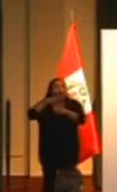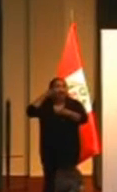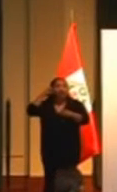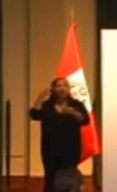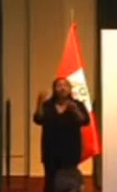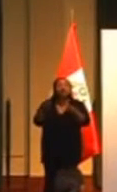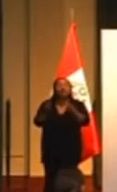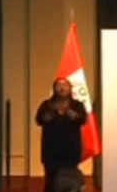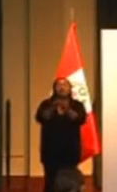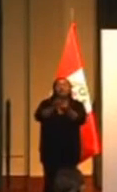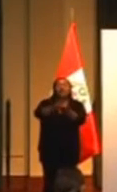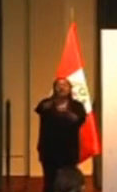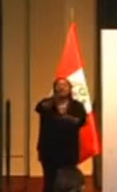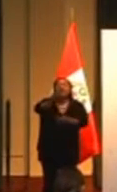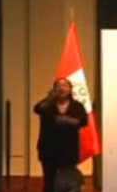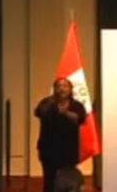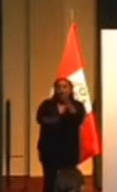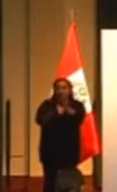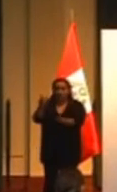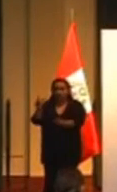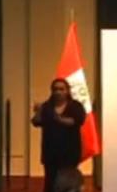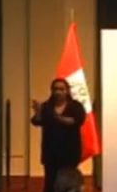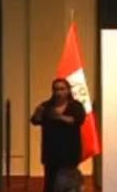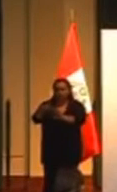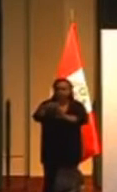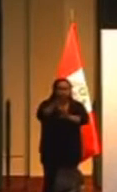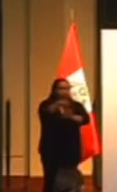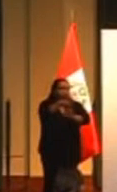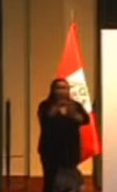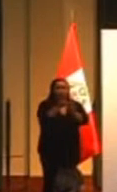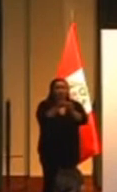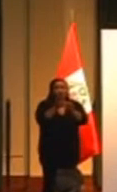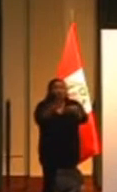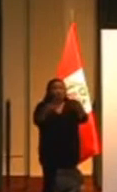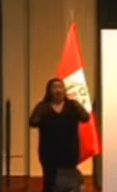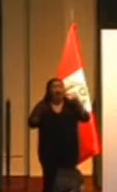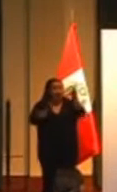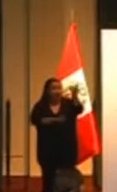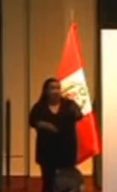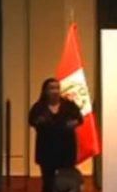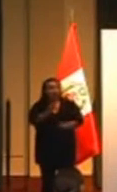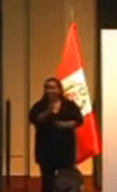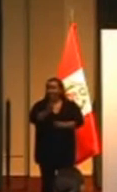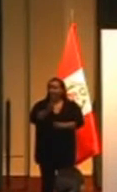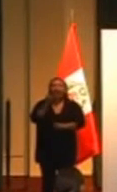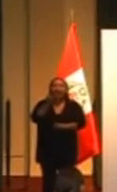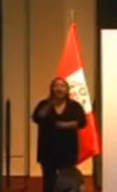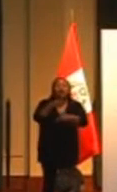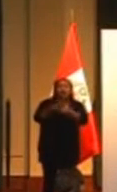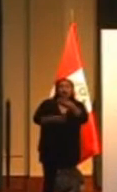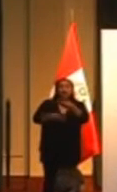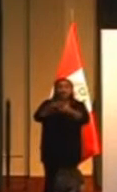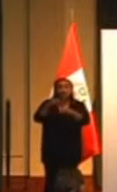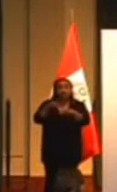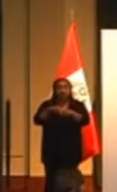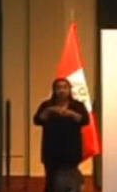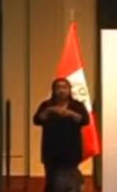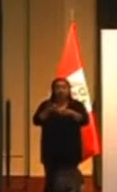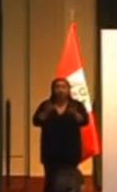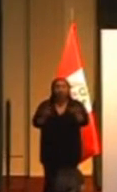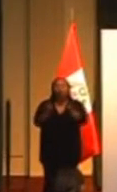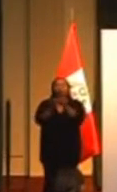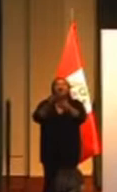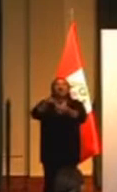por más de 20 personas. Y no son cualquier persona. Hay vecinos de las